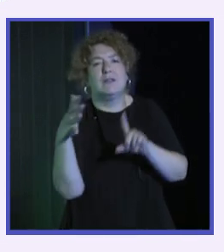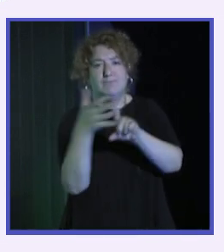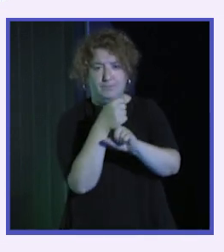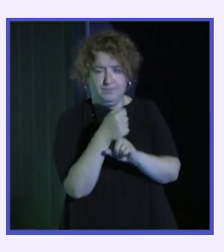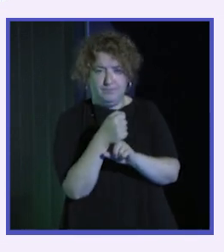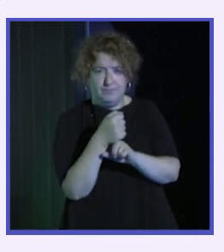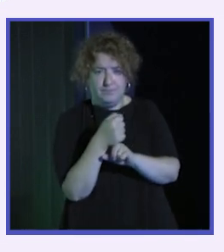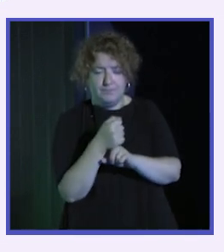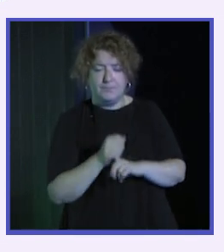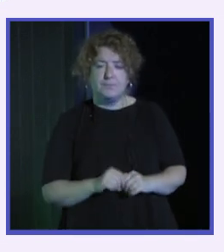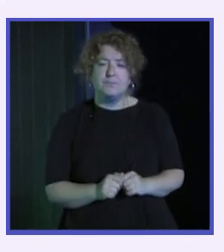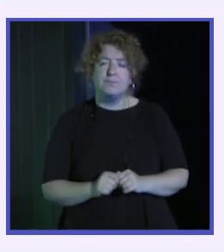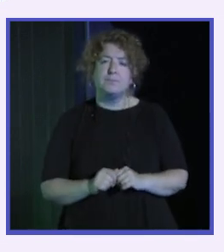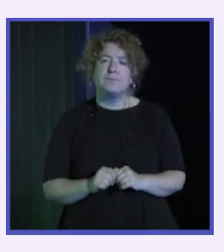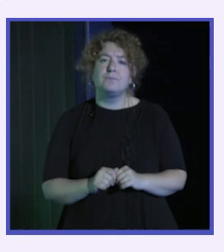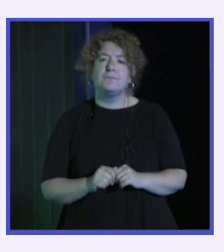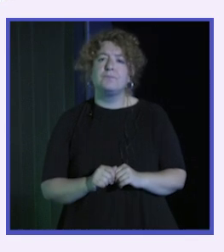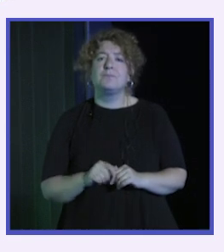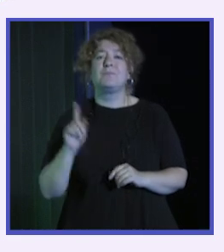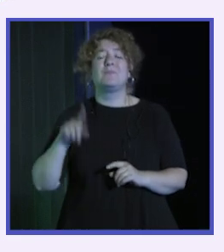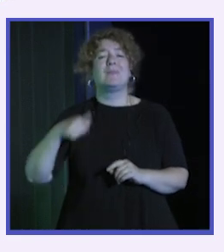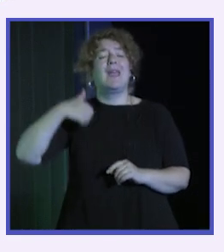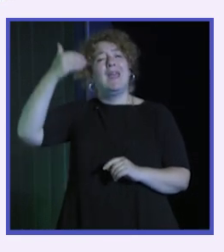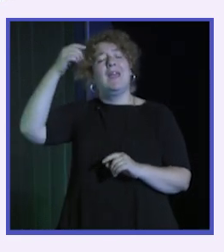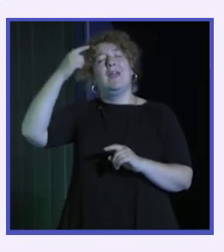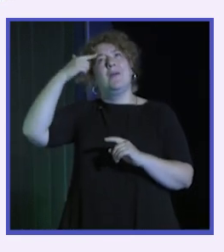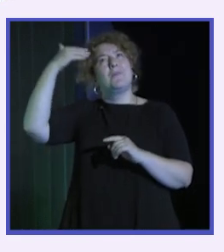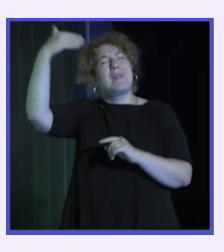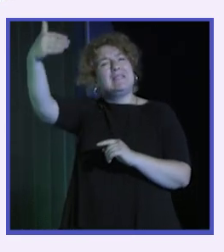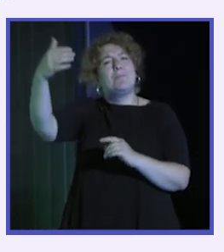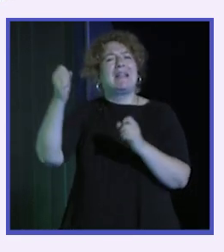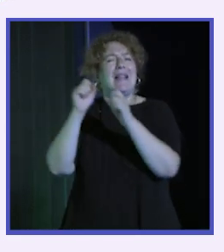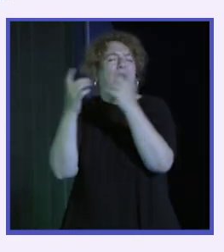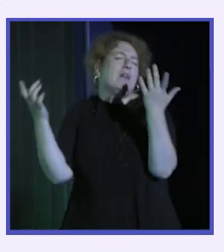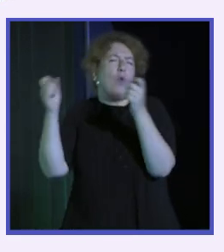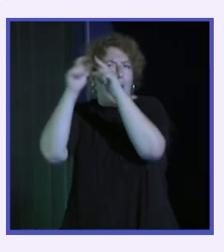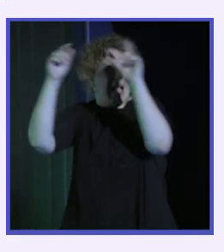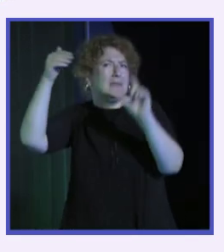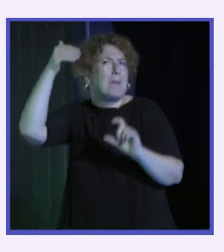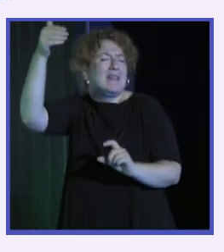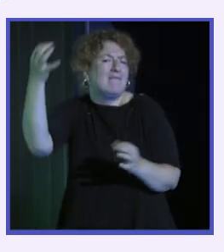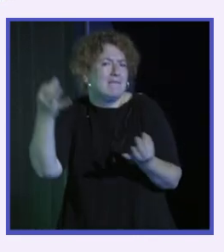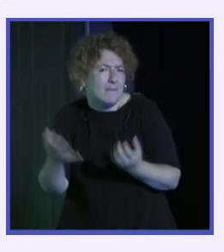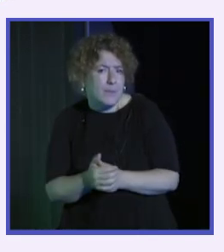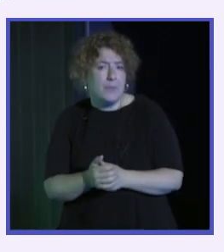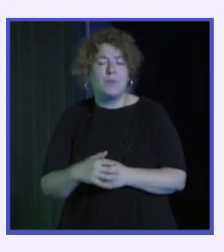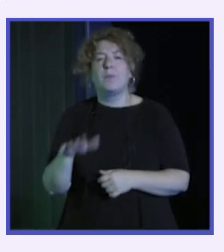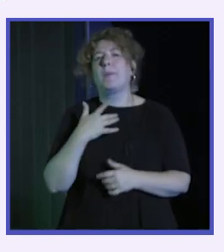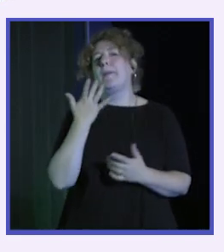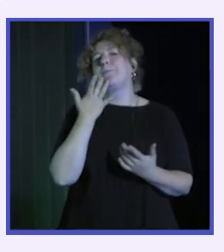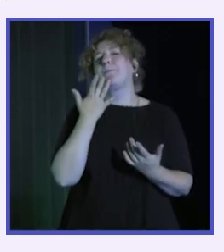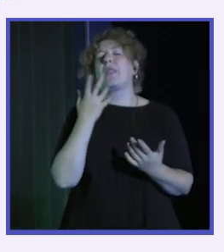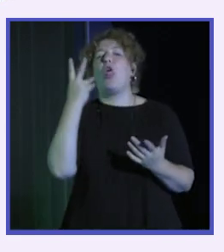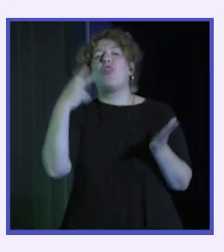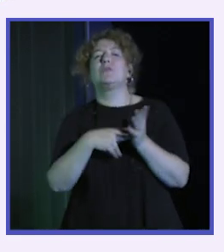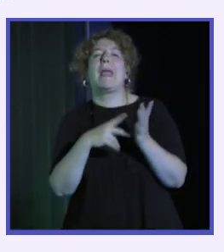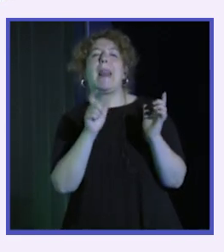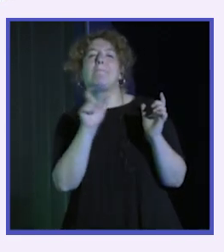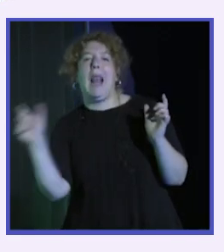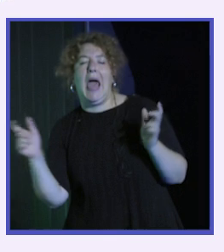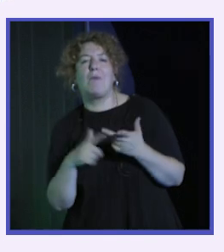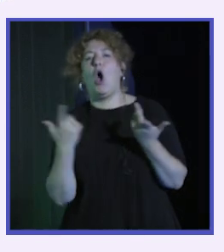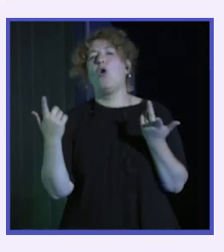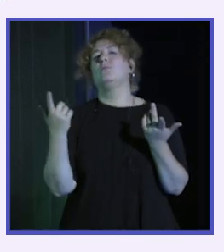información. Y por último, las expectativas. Oye, céntrate en 2000 palabras. hazlo de un lenguaje formal, un